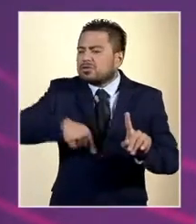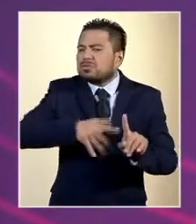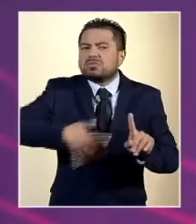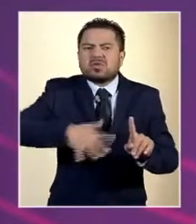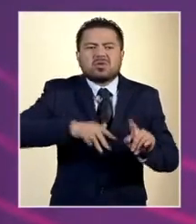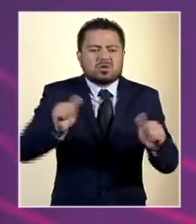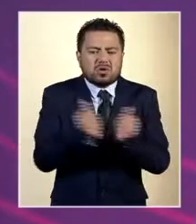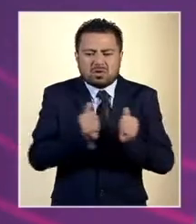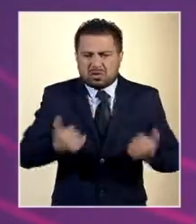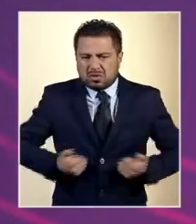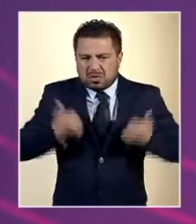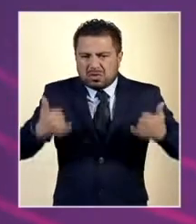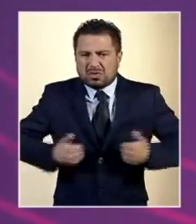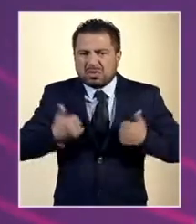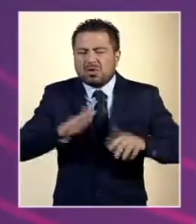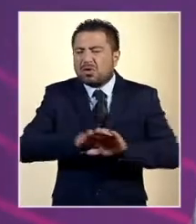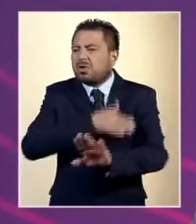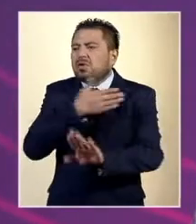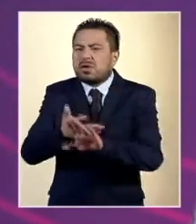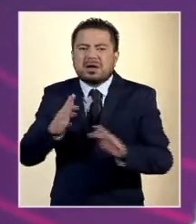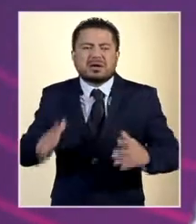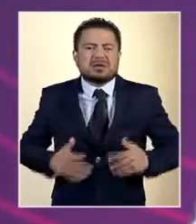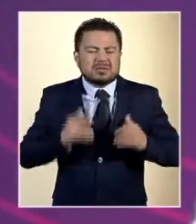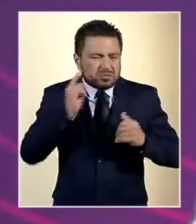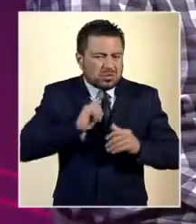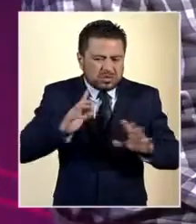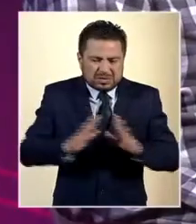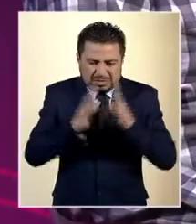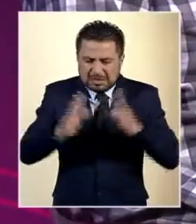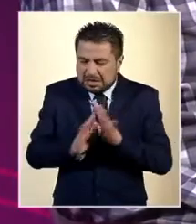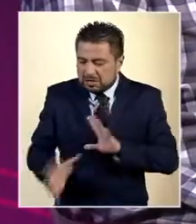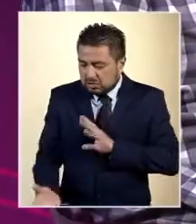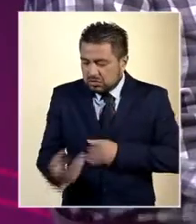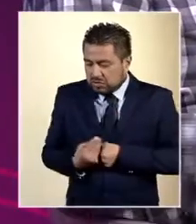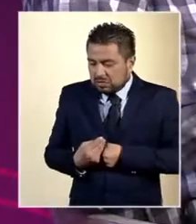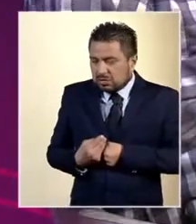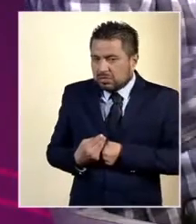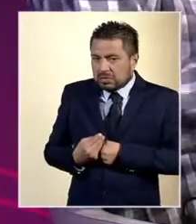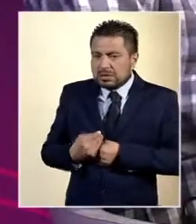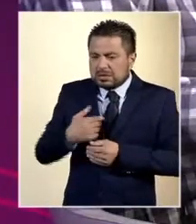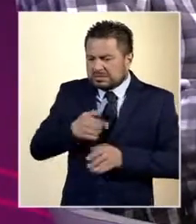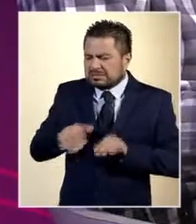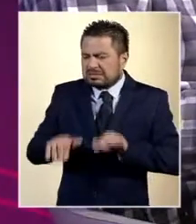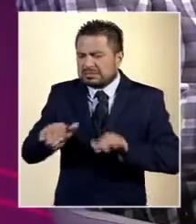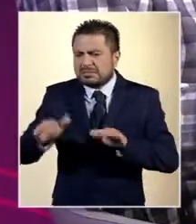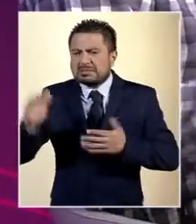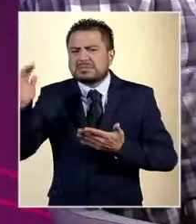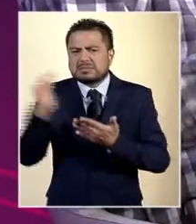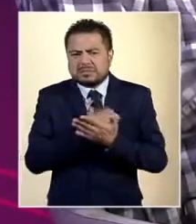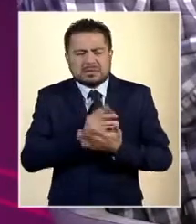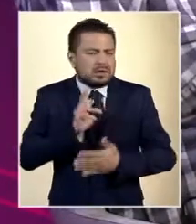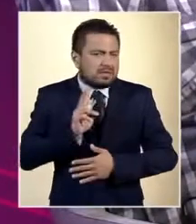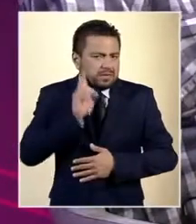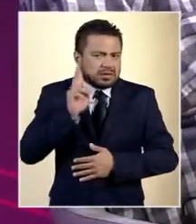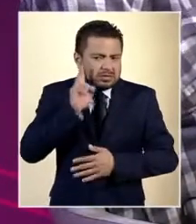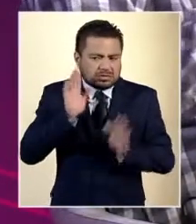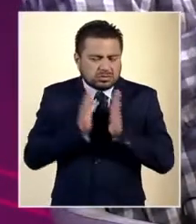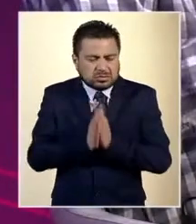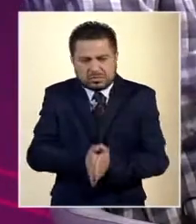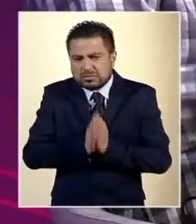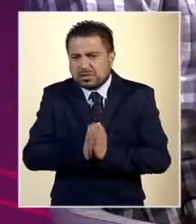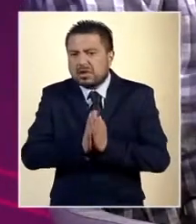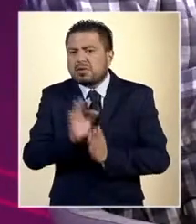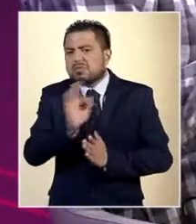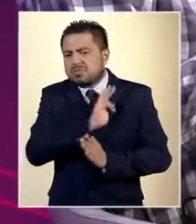con los muchachos, con las chavas que están participando con nosotros es, les pedimos que reduzcan su consumo, que puedan tener